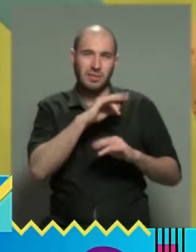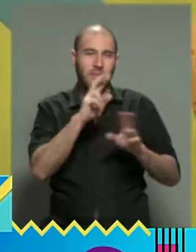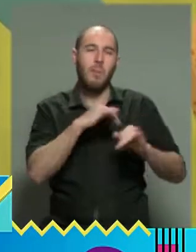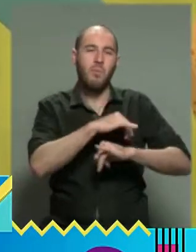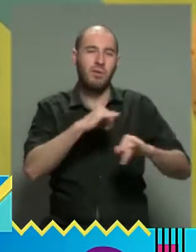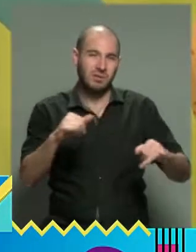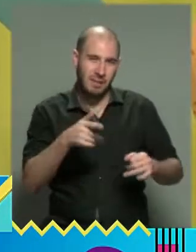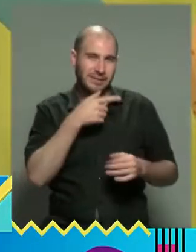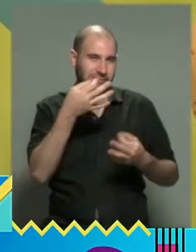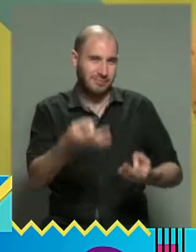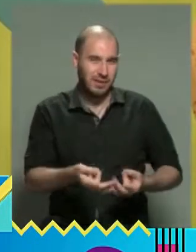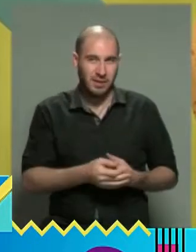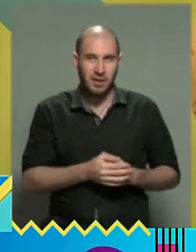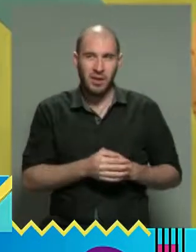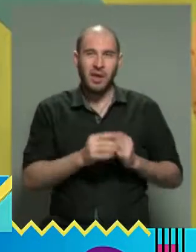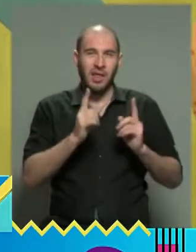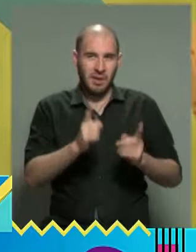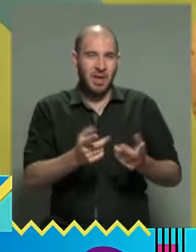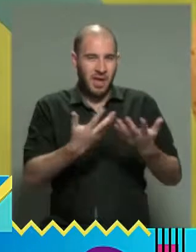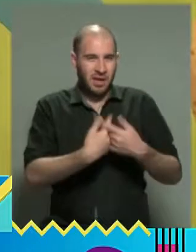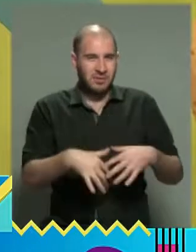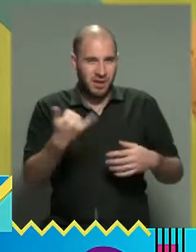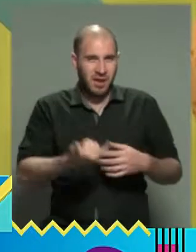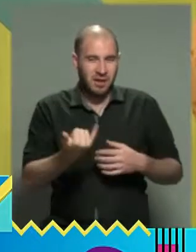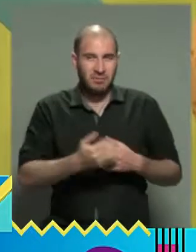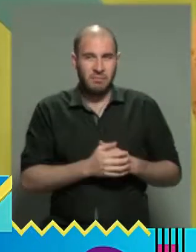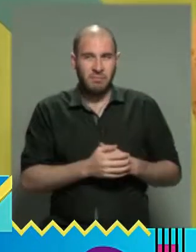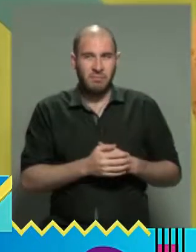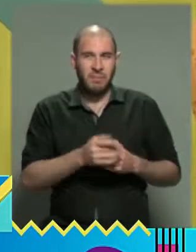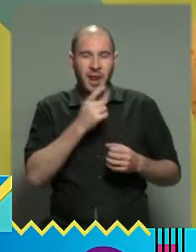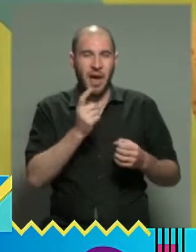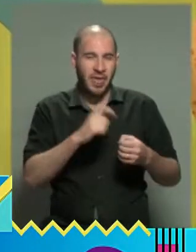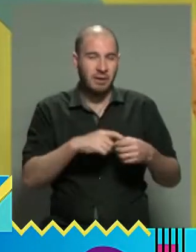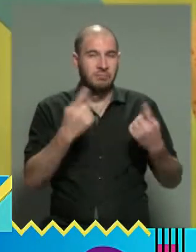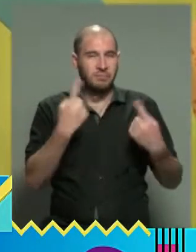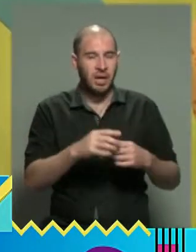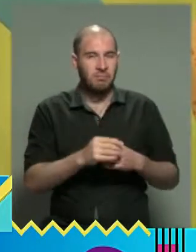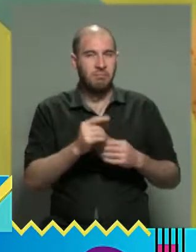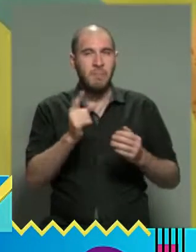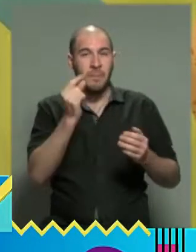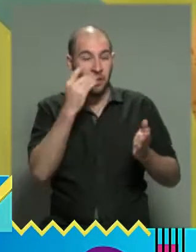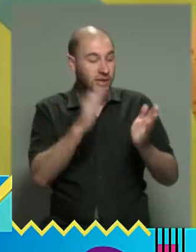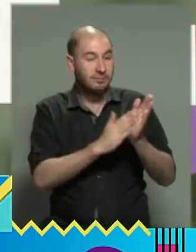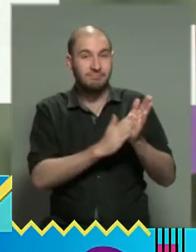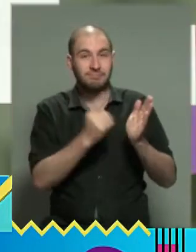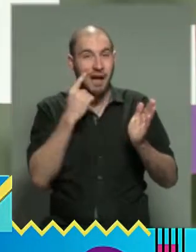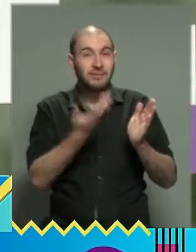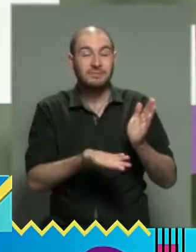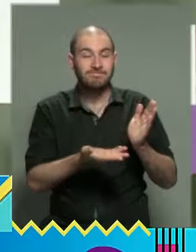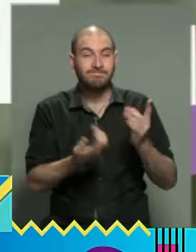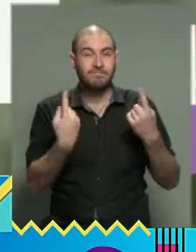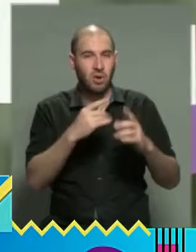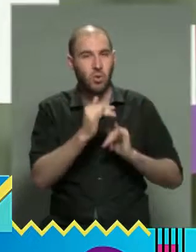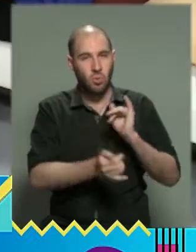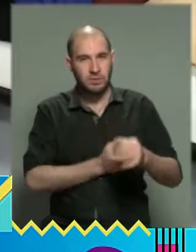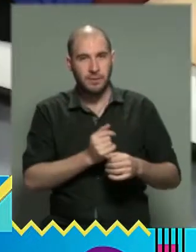queda bien, hasta pega bien, digamos, adherir. El tema es que se vean políticas concretas, digamos, ¿no? Pero vuelvo a insistir